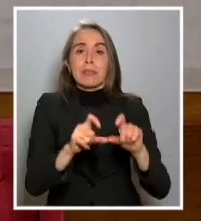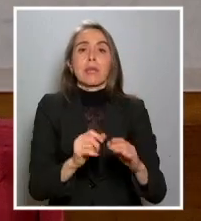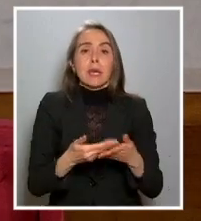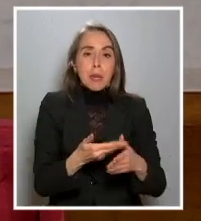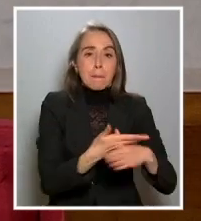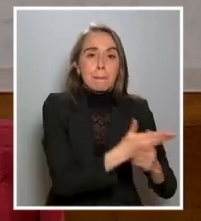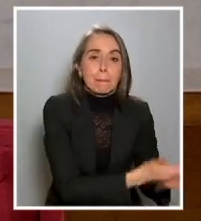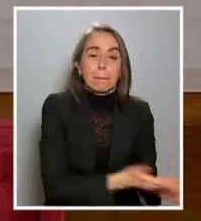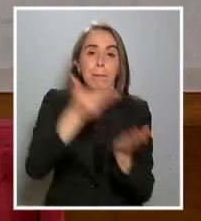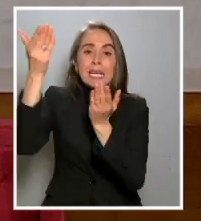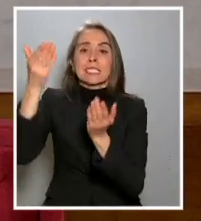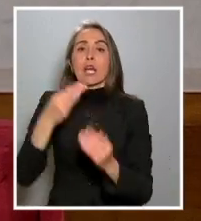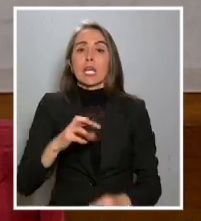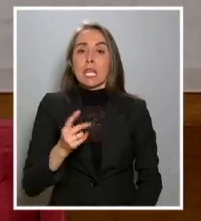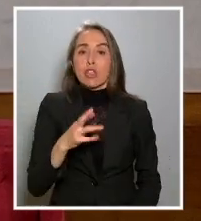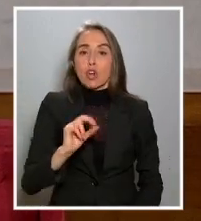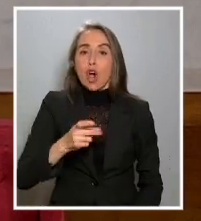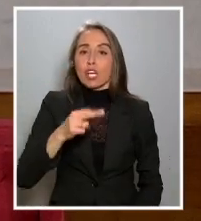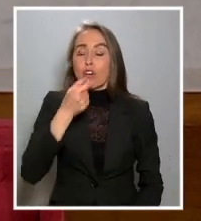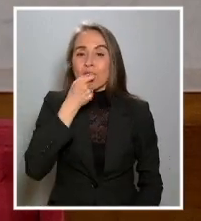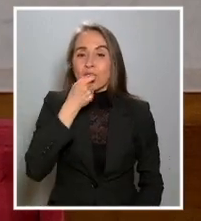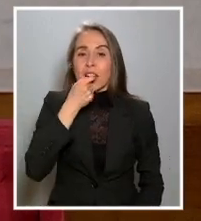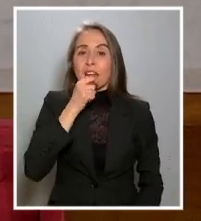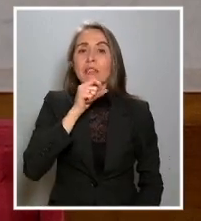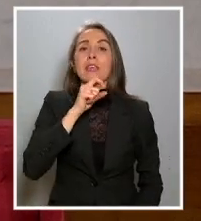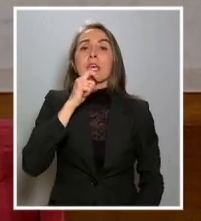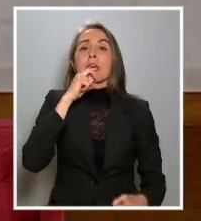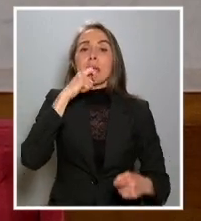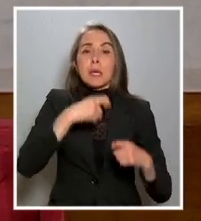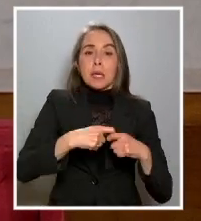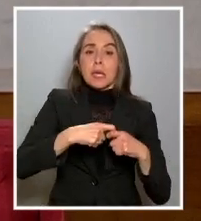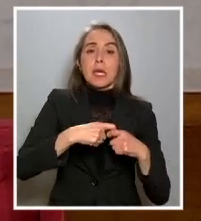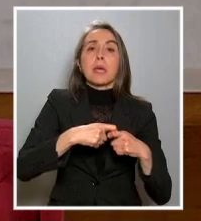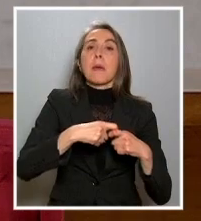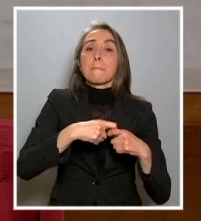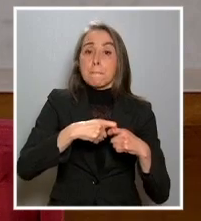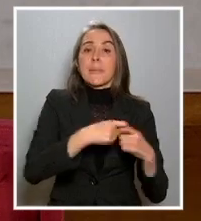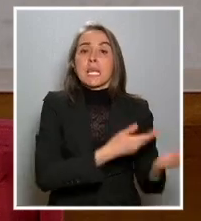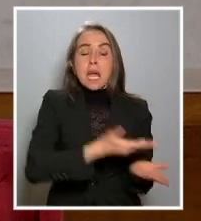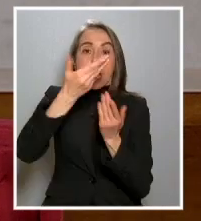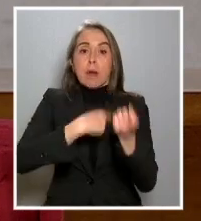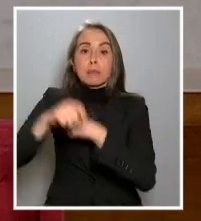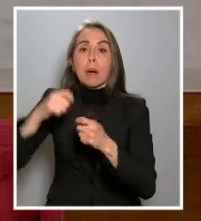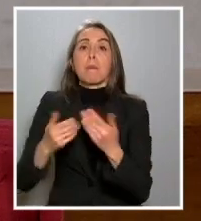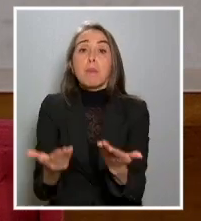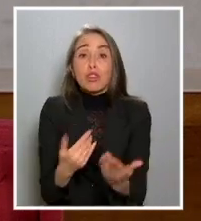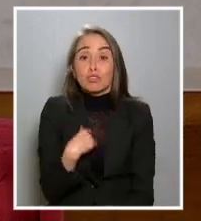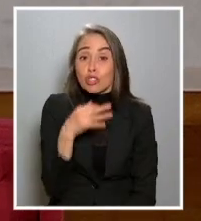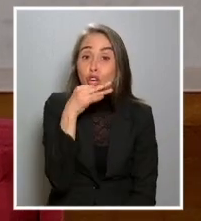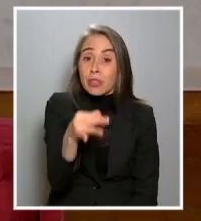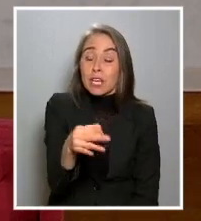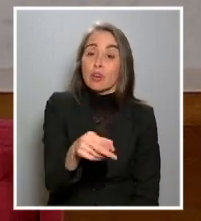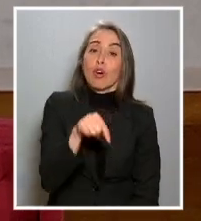pesca, del hidrógeno verde y de nuestros minerales críticos. Por eso les digo que tenemos